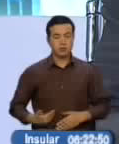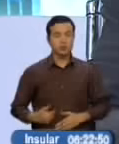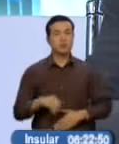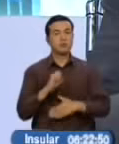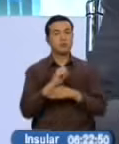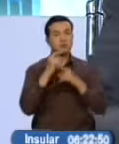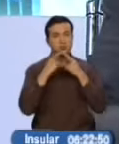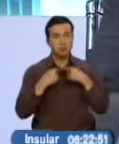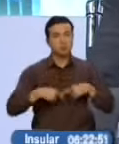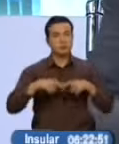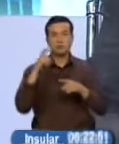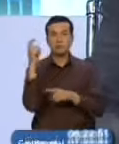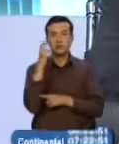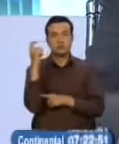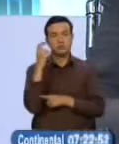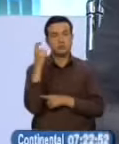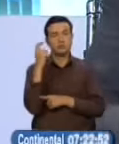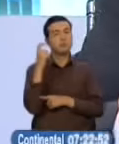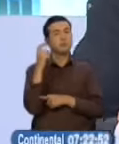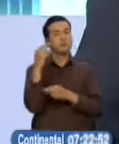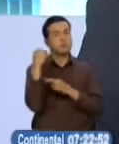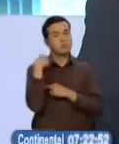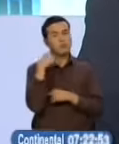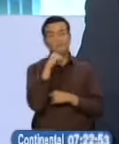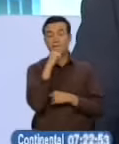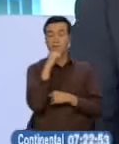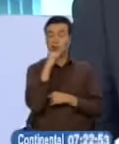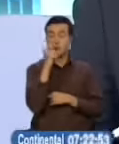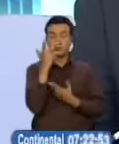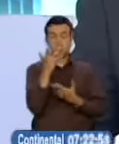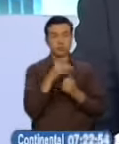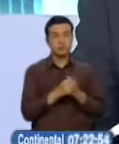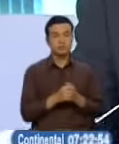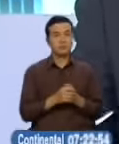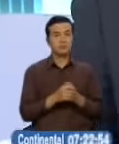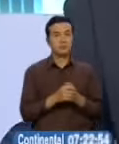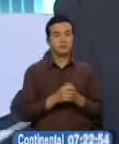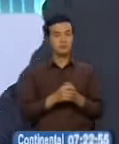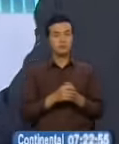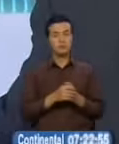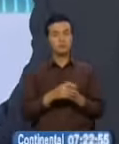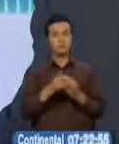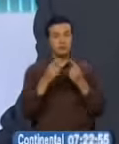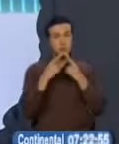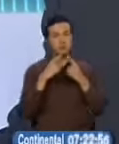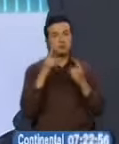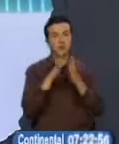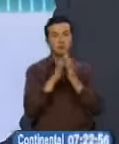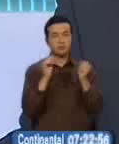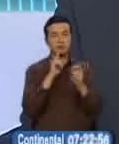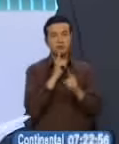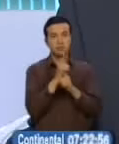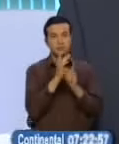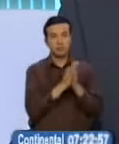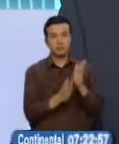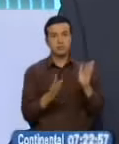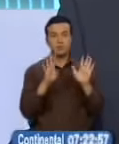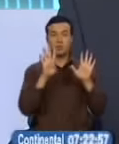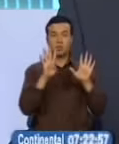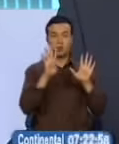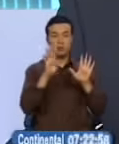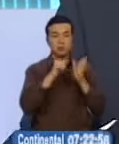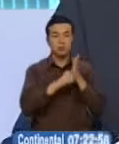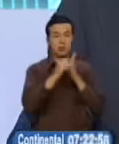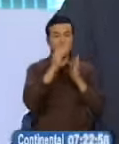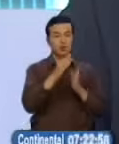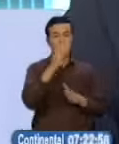República ha dicho, tenemos una tarea pendiente. Basta solamente entender que han pasado 9 ministros de